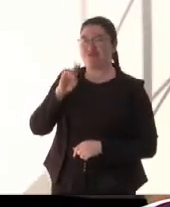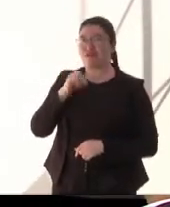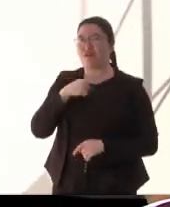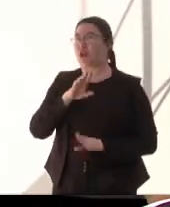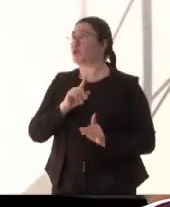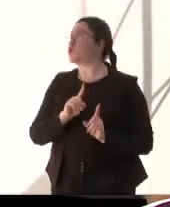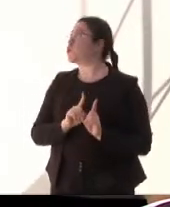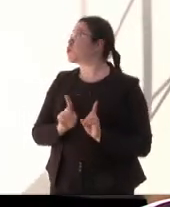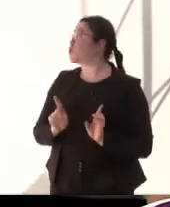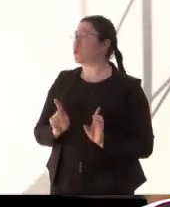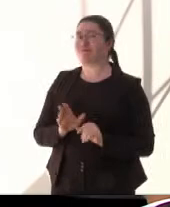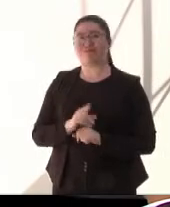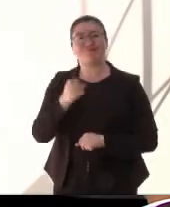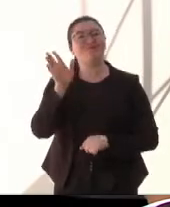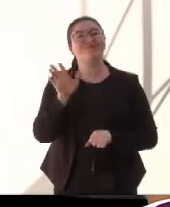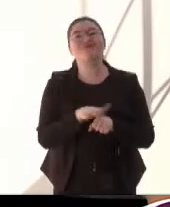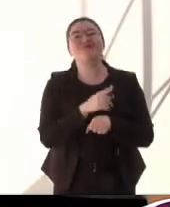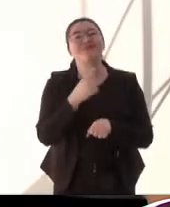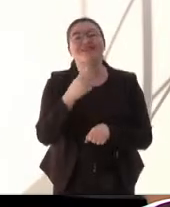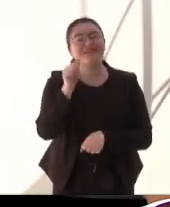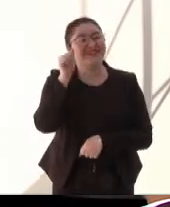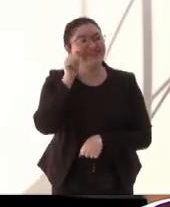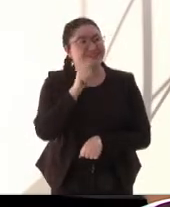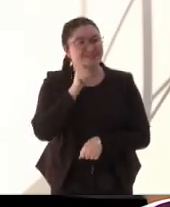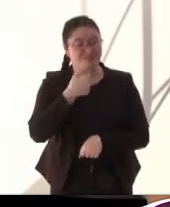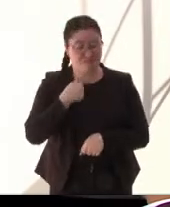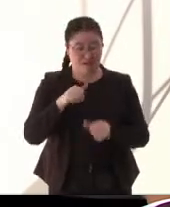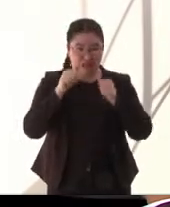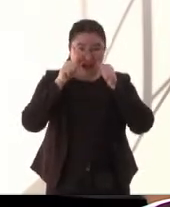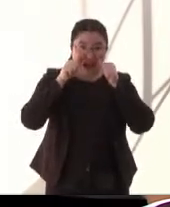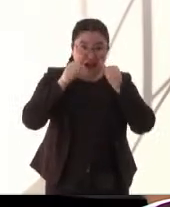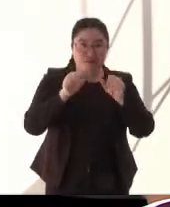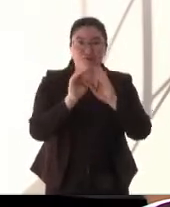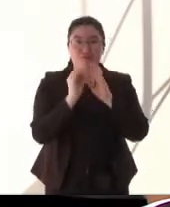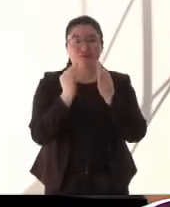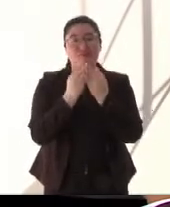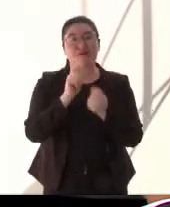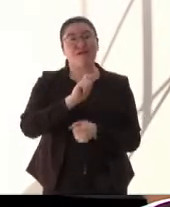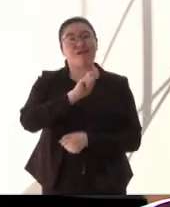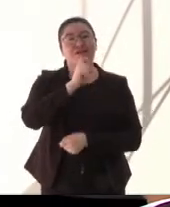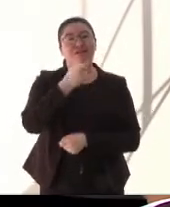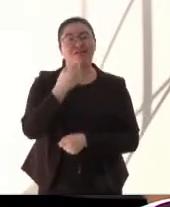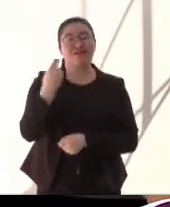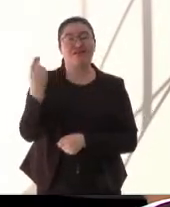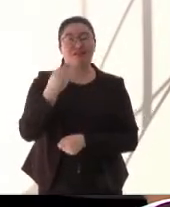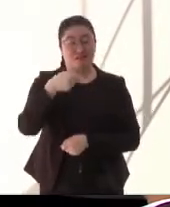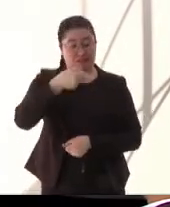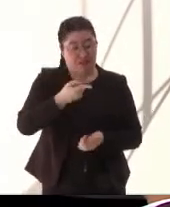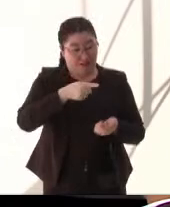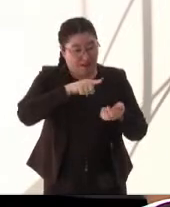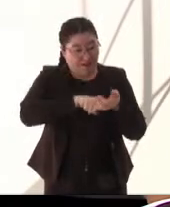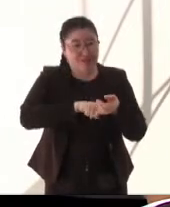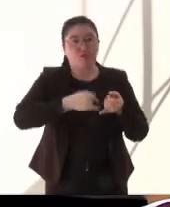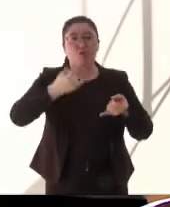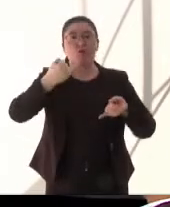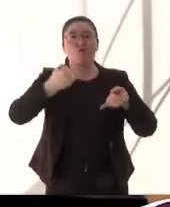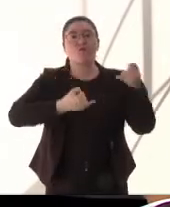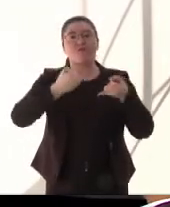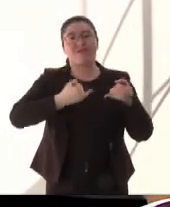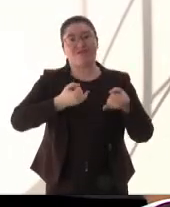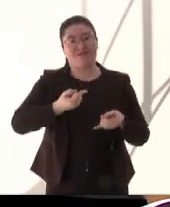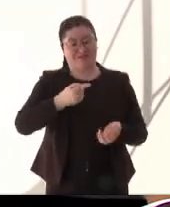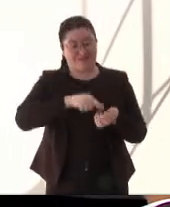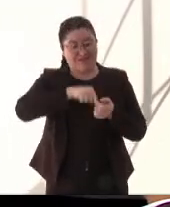ver. Porque inicialmente el modelo de atención implica que debe haber aquí juezas. Deben estar